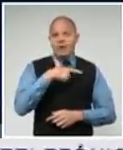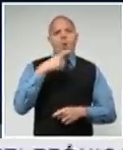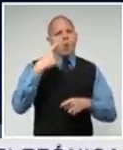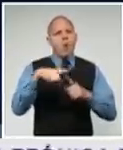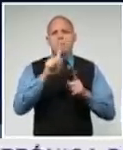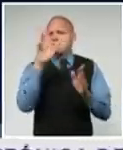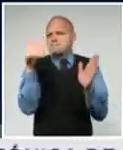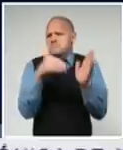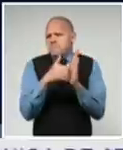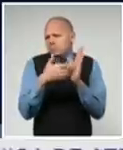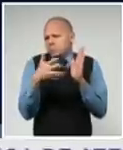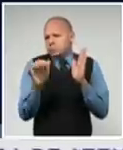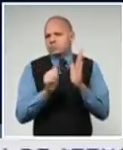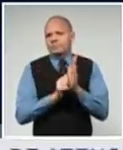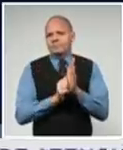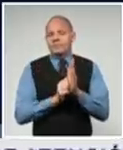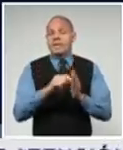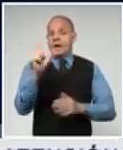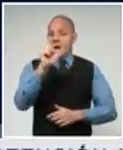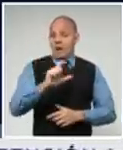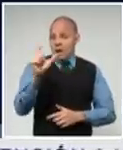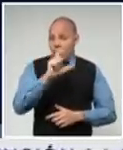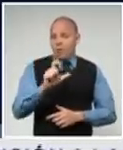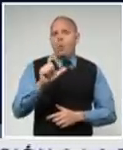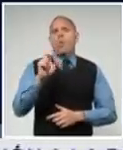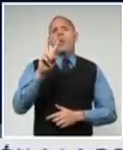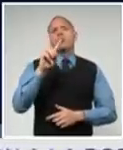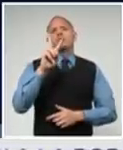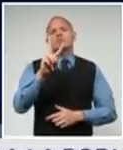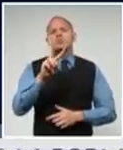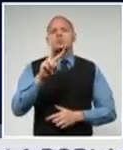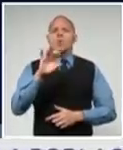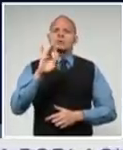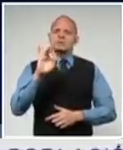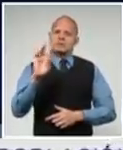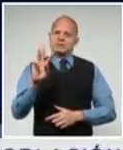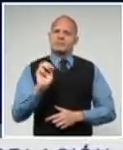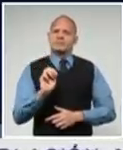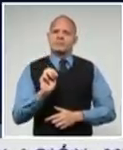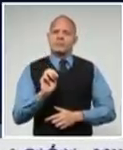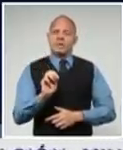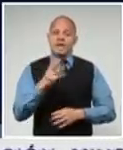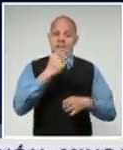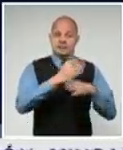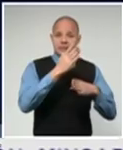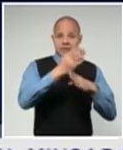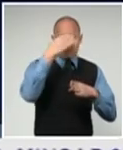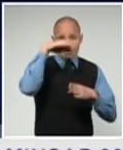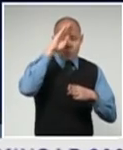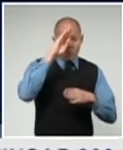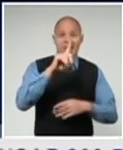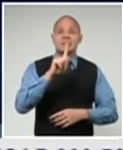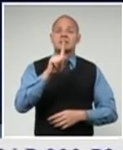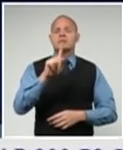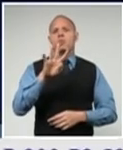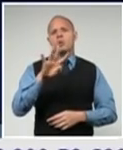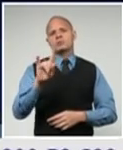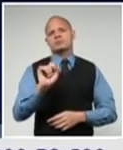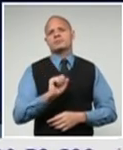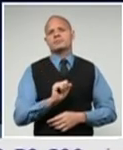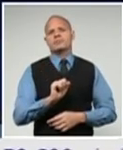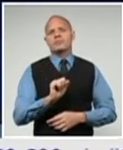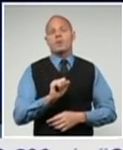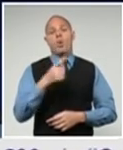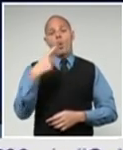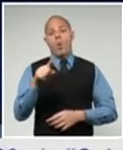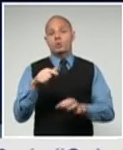1.244, de Camagüey 273, de Santiago de Cuba 149, del